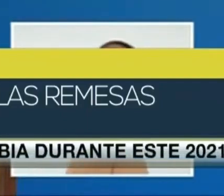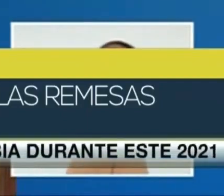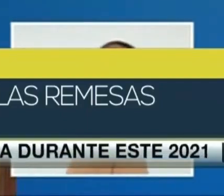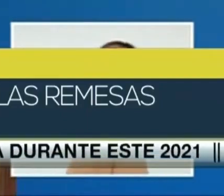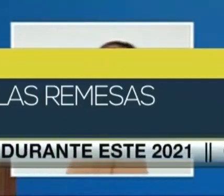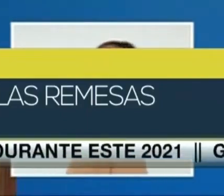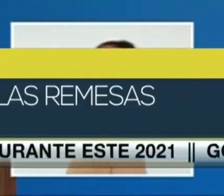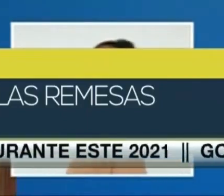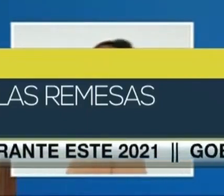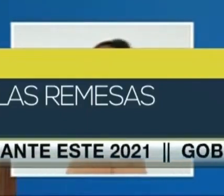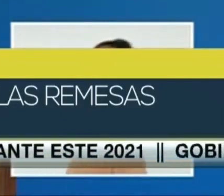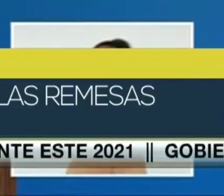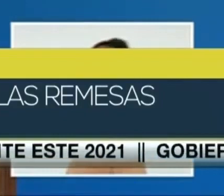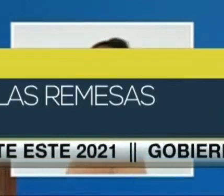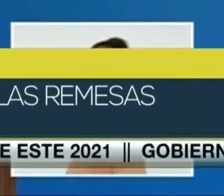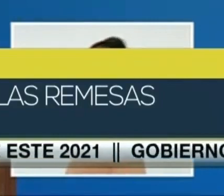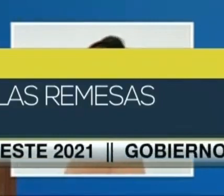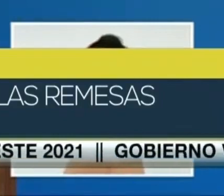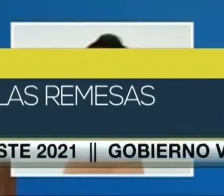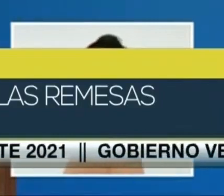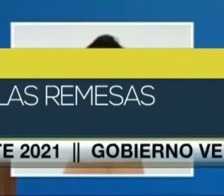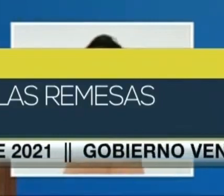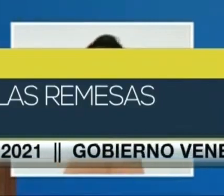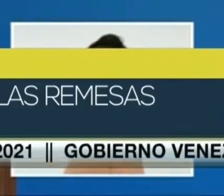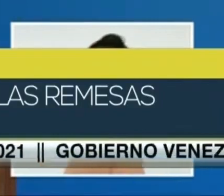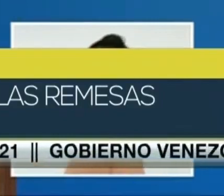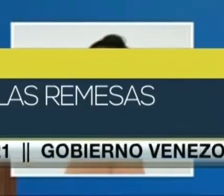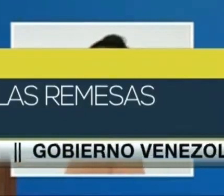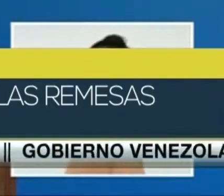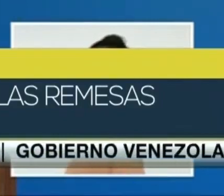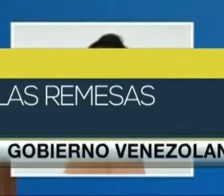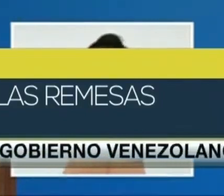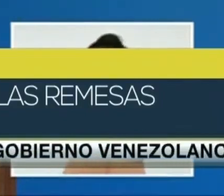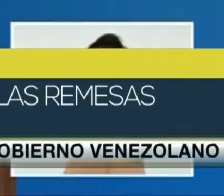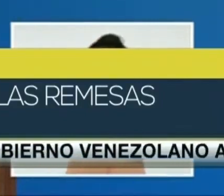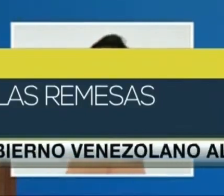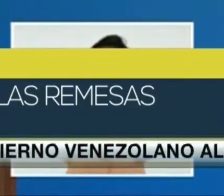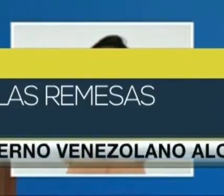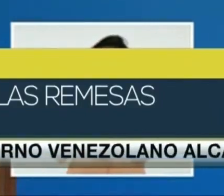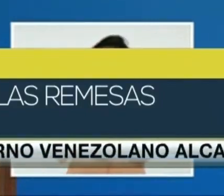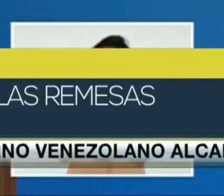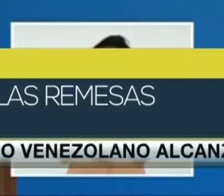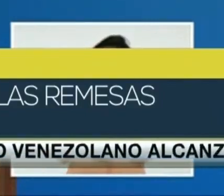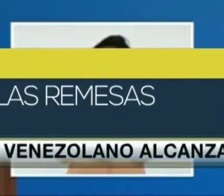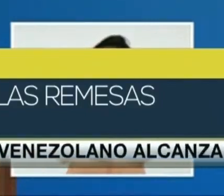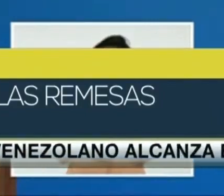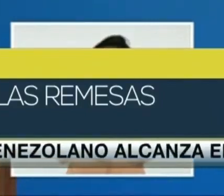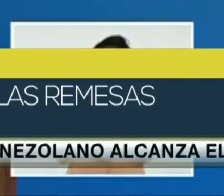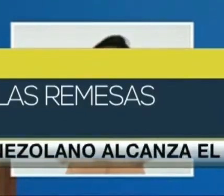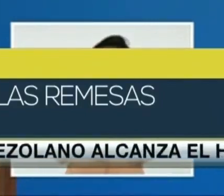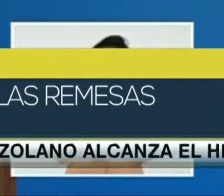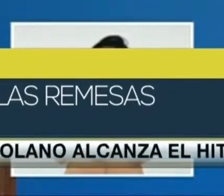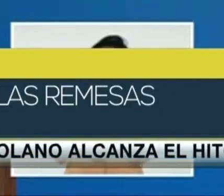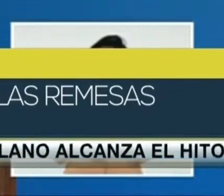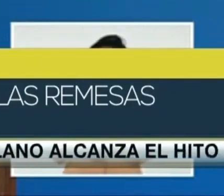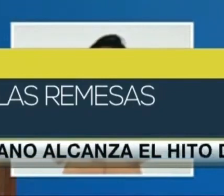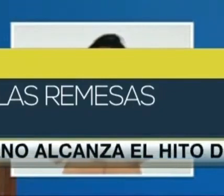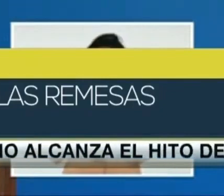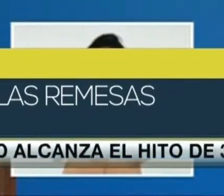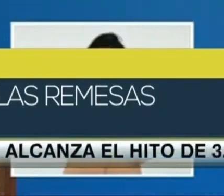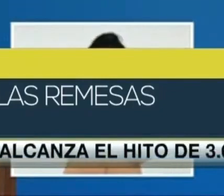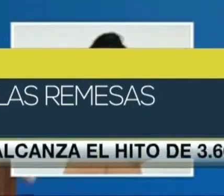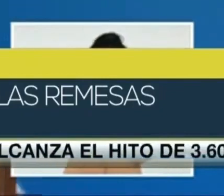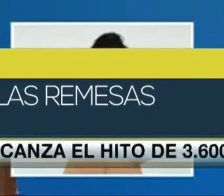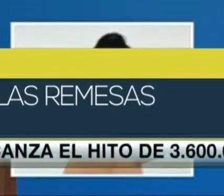arma política, como un condicionante político, secuestrar las remesas